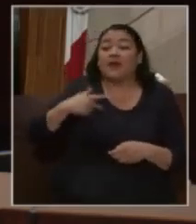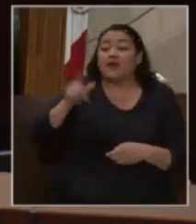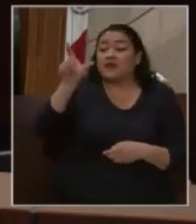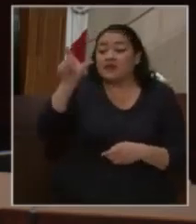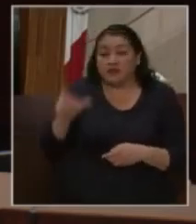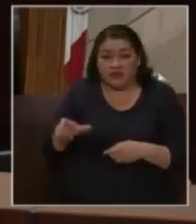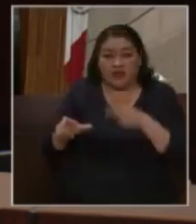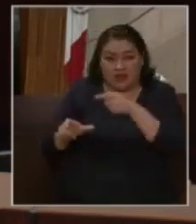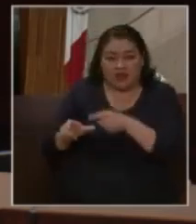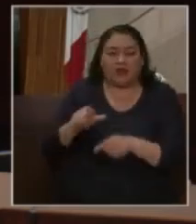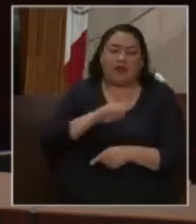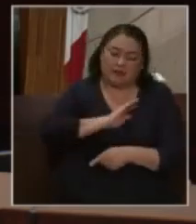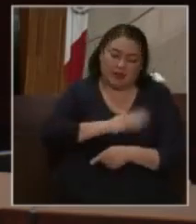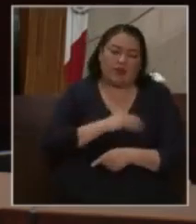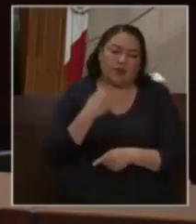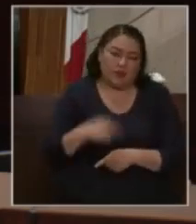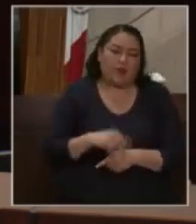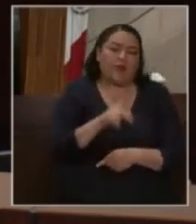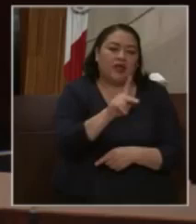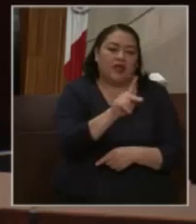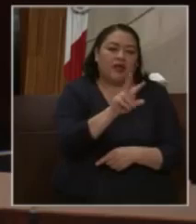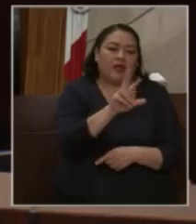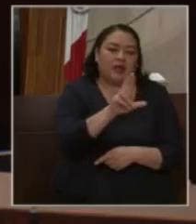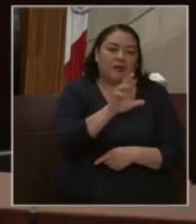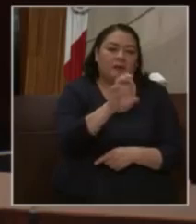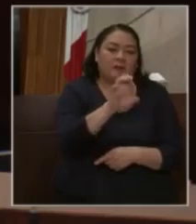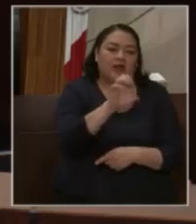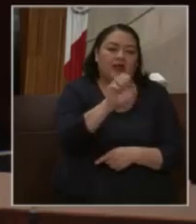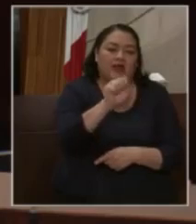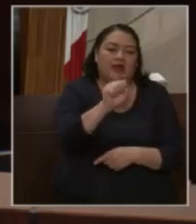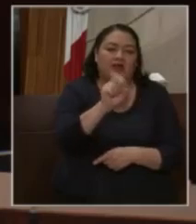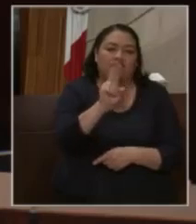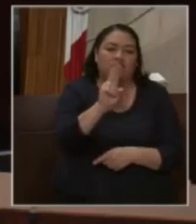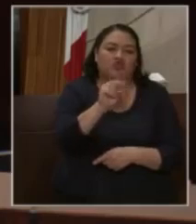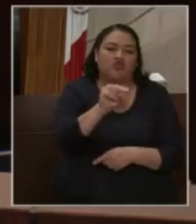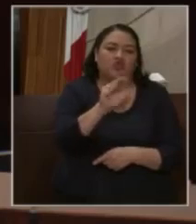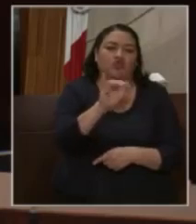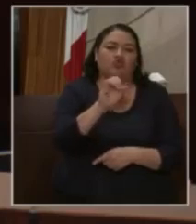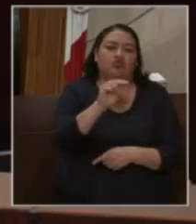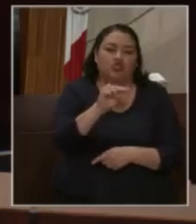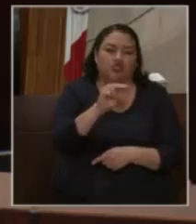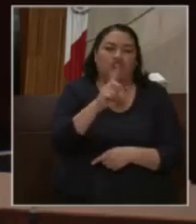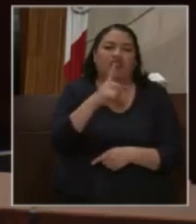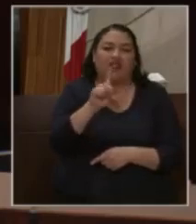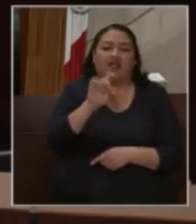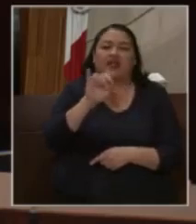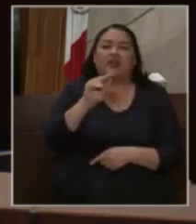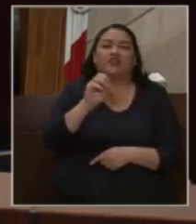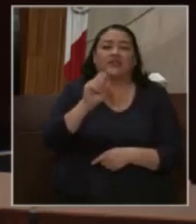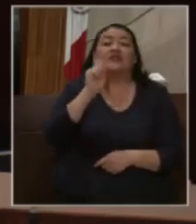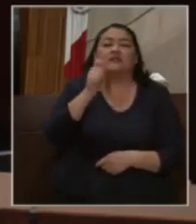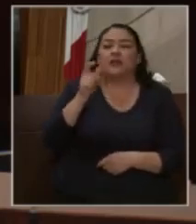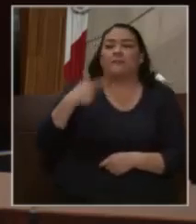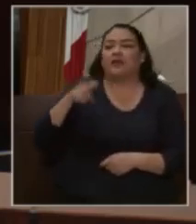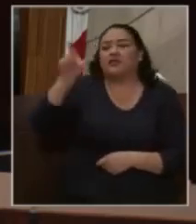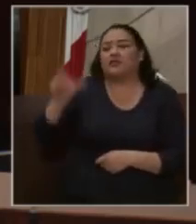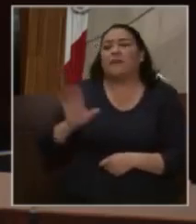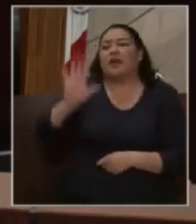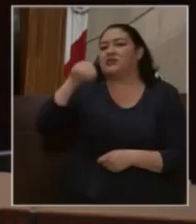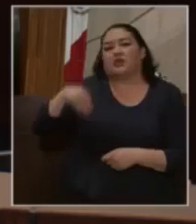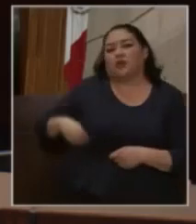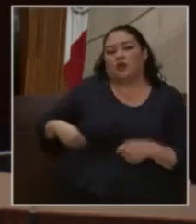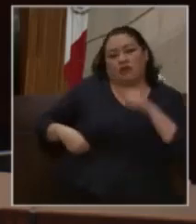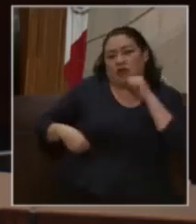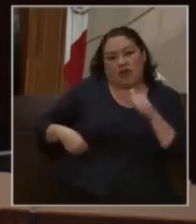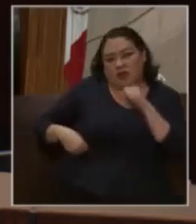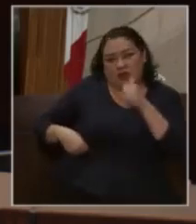aplicable al procedimiento administrativo sancionador con matices o modulaciones, debido a su naturaleza gravosa, por la calidad de inocente